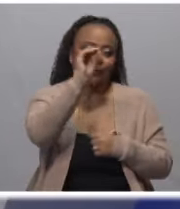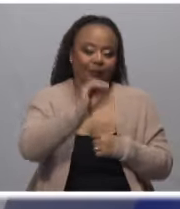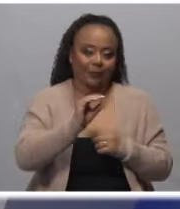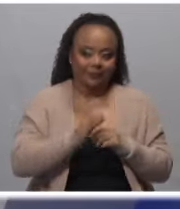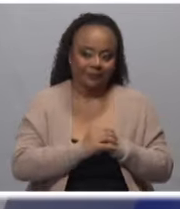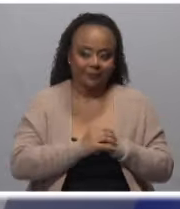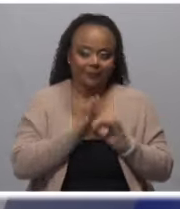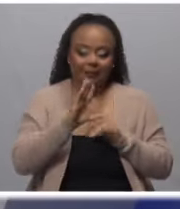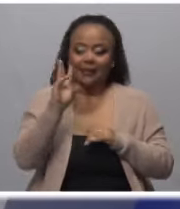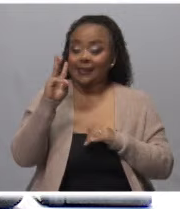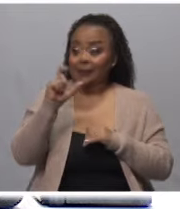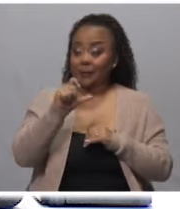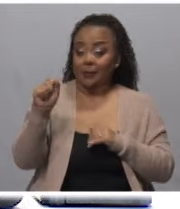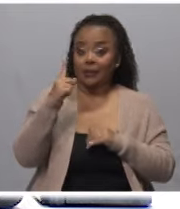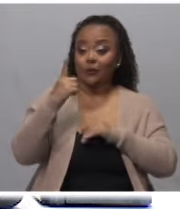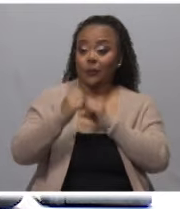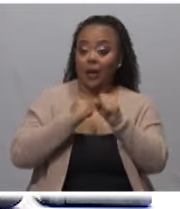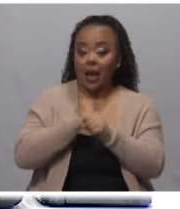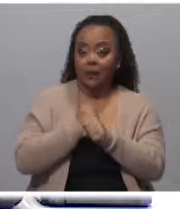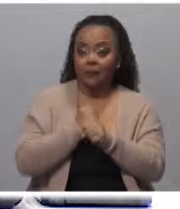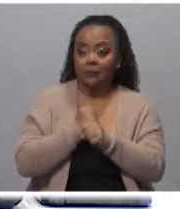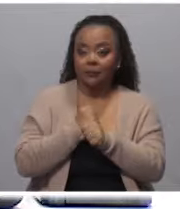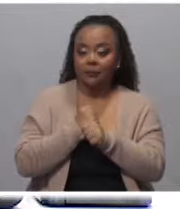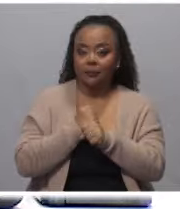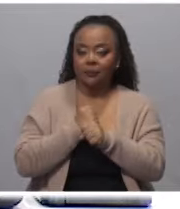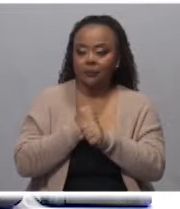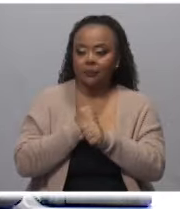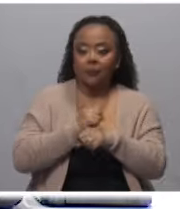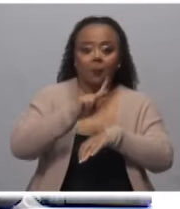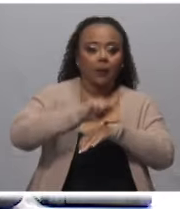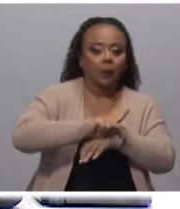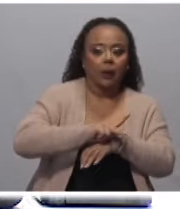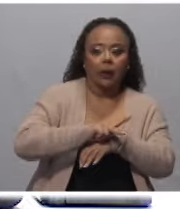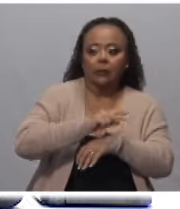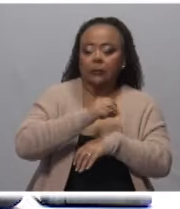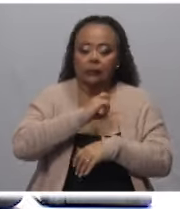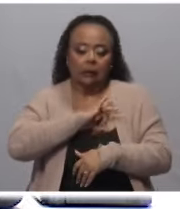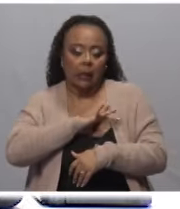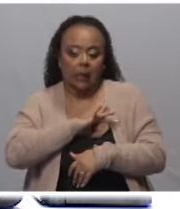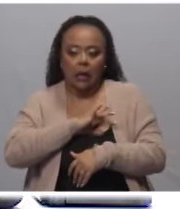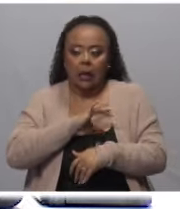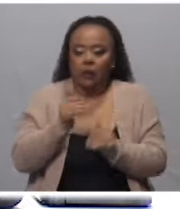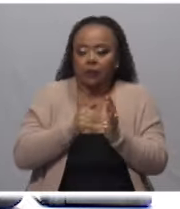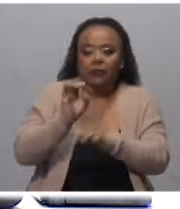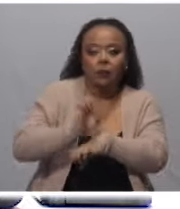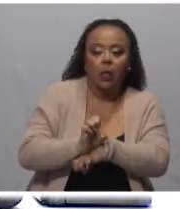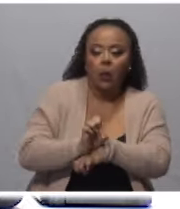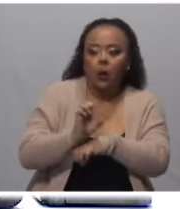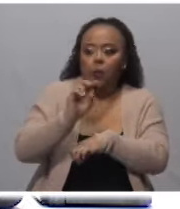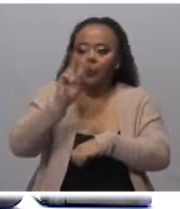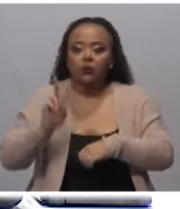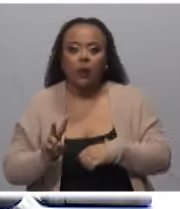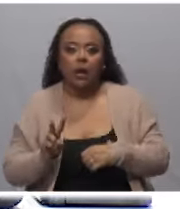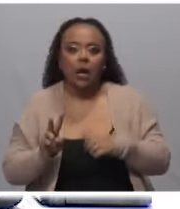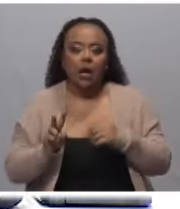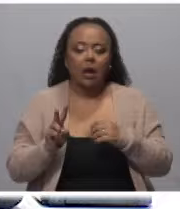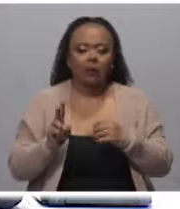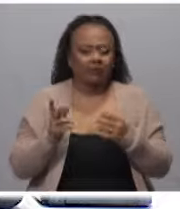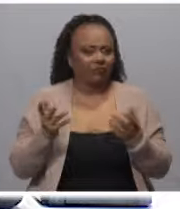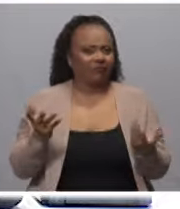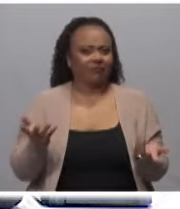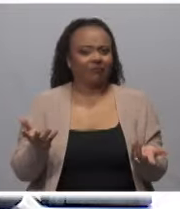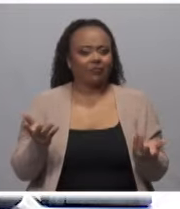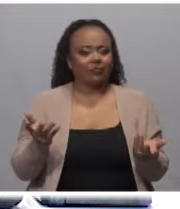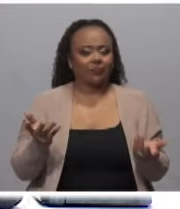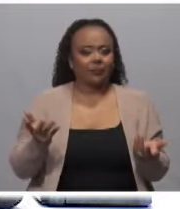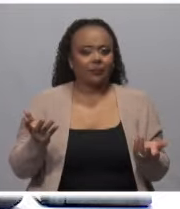sí que en 6 meses que en un año que o es Paraguay o es chile o es otra vez Ecuador es Venezuela o es